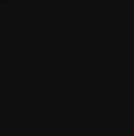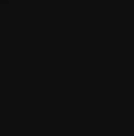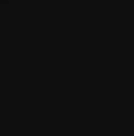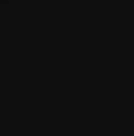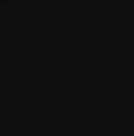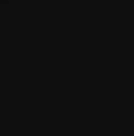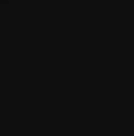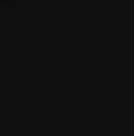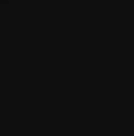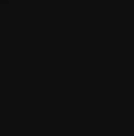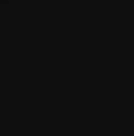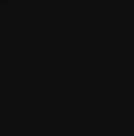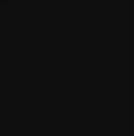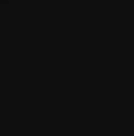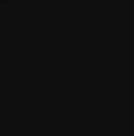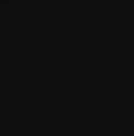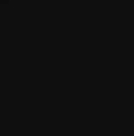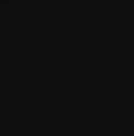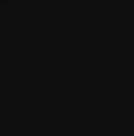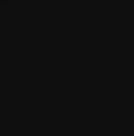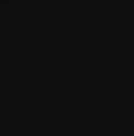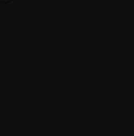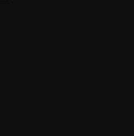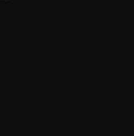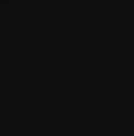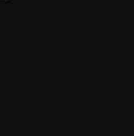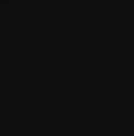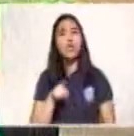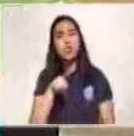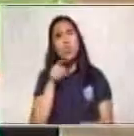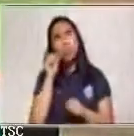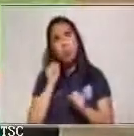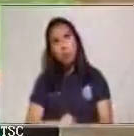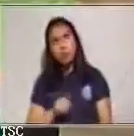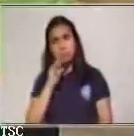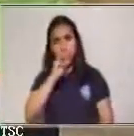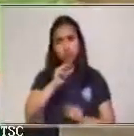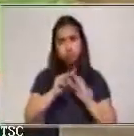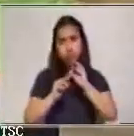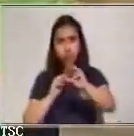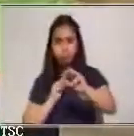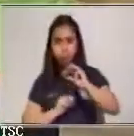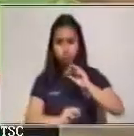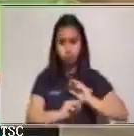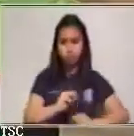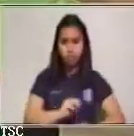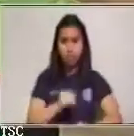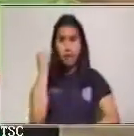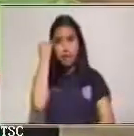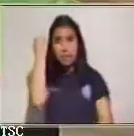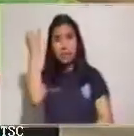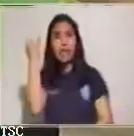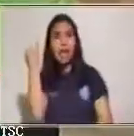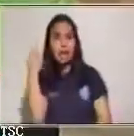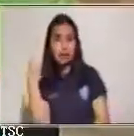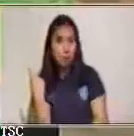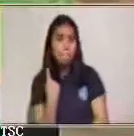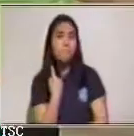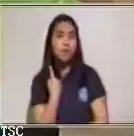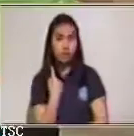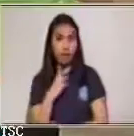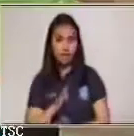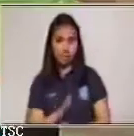Las ideas principales que tú vas a colocar en tu cuadro sinóptico. Tema